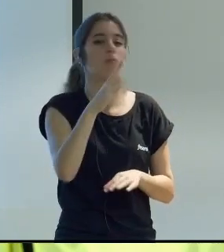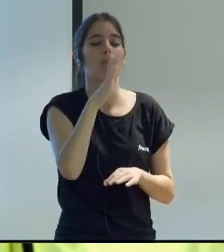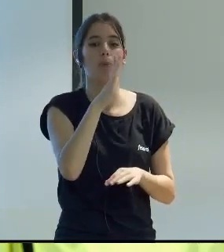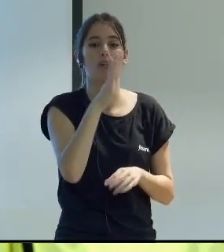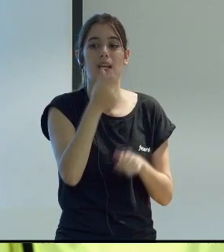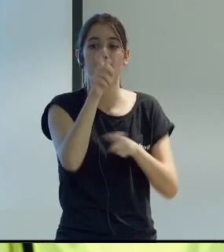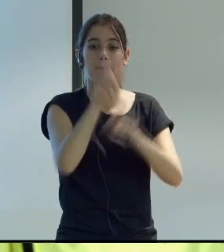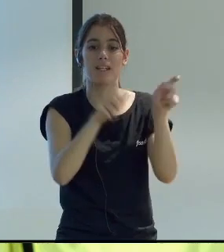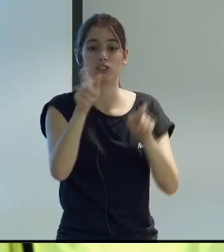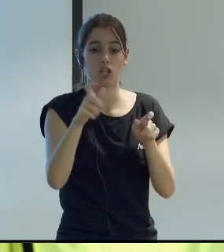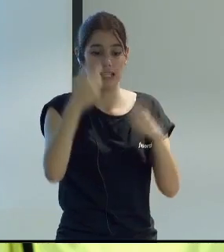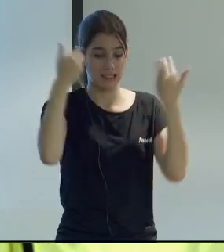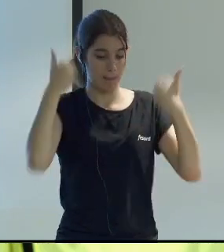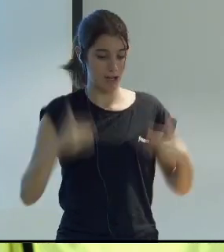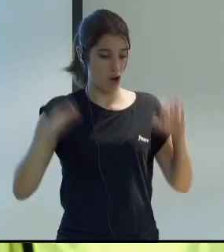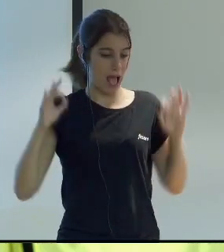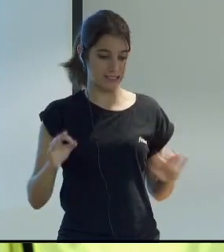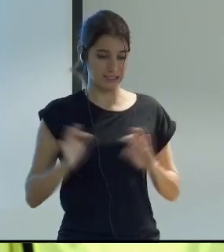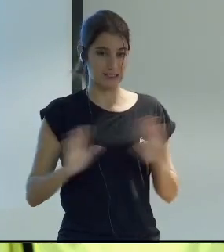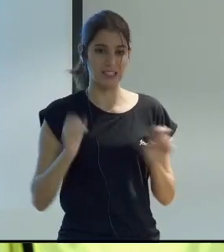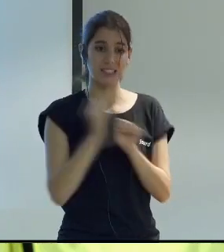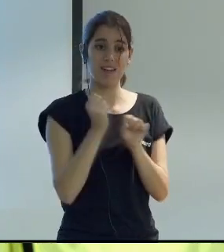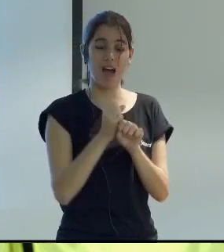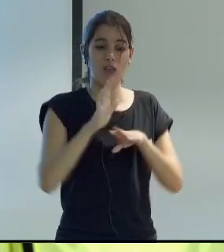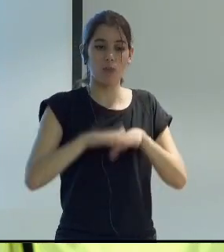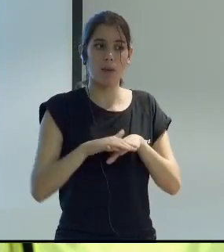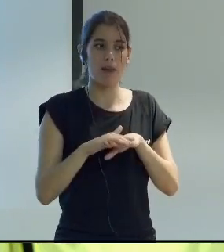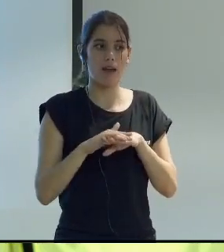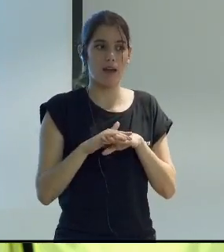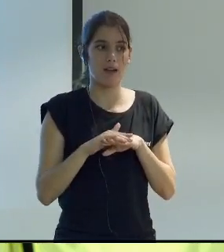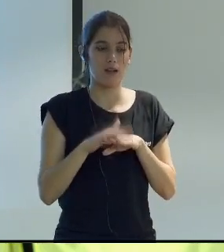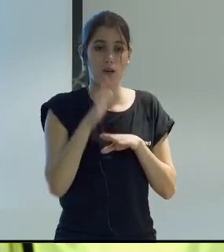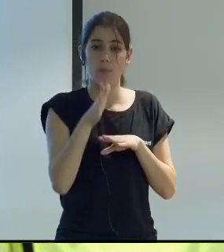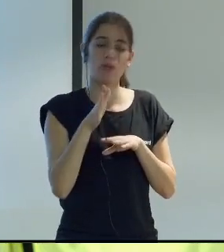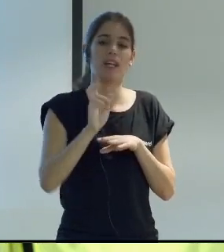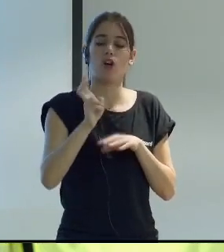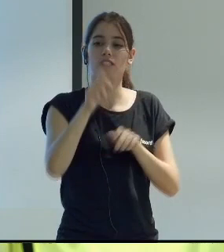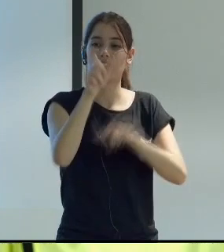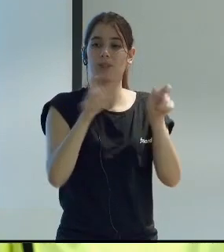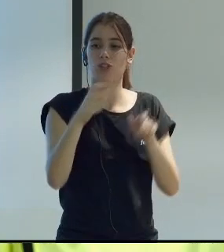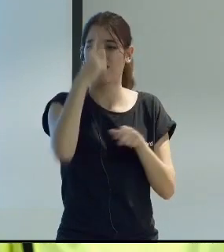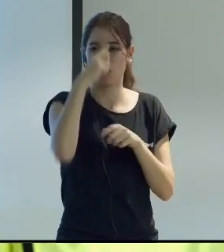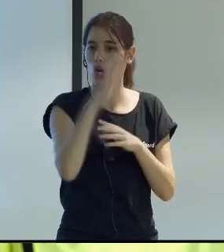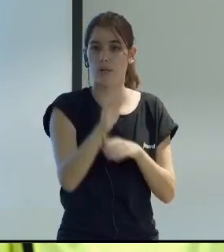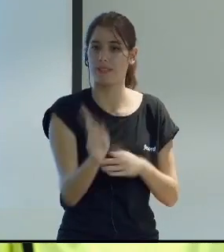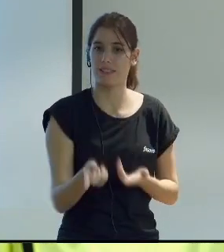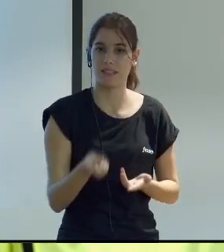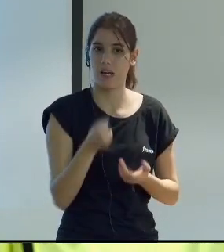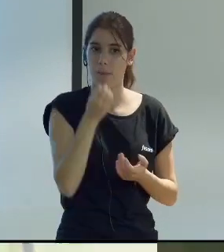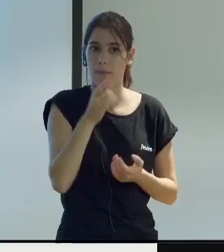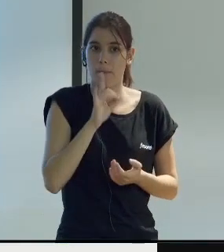gente. Estamos trabajando para ver por qué hay personas no representadas bien.